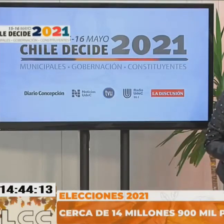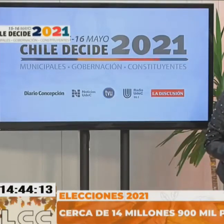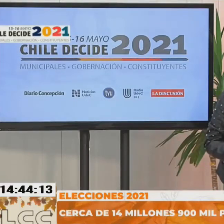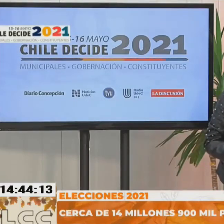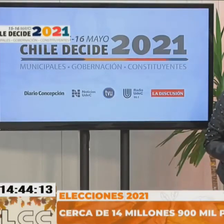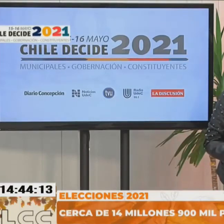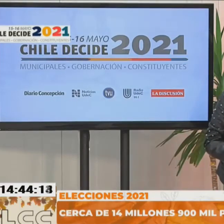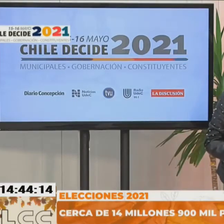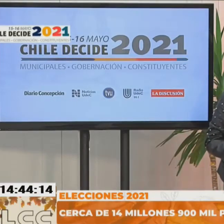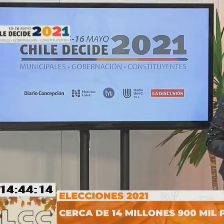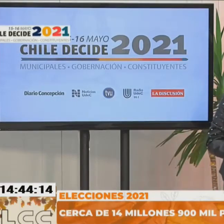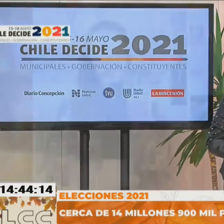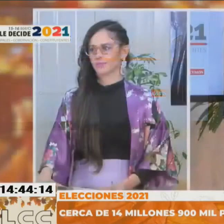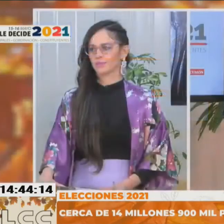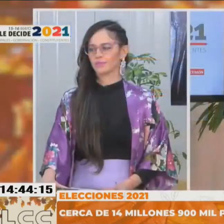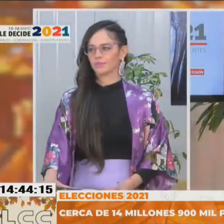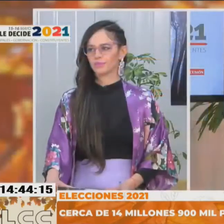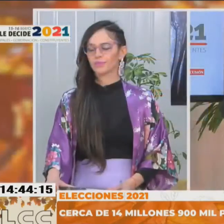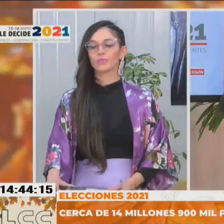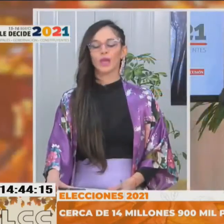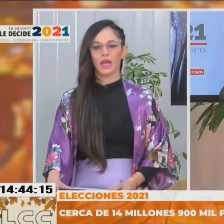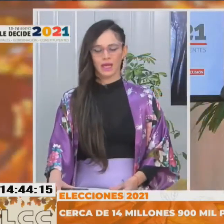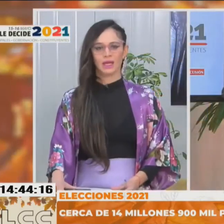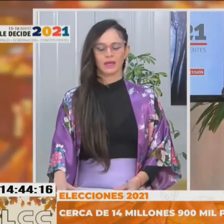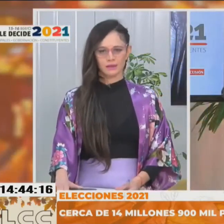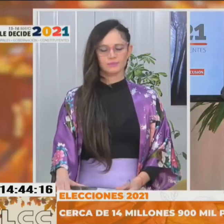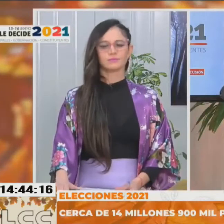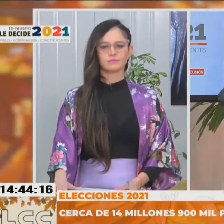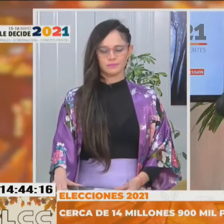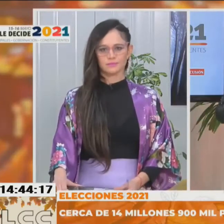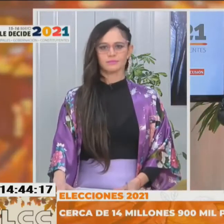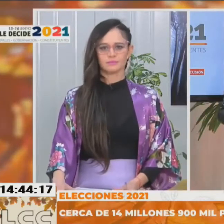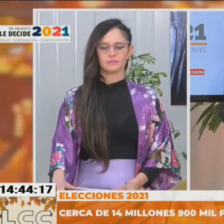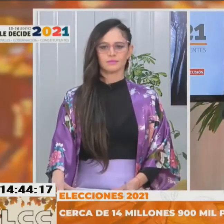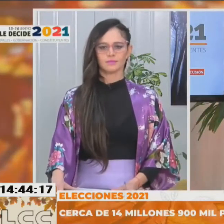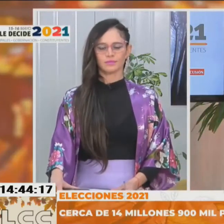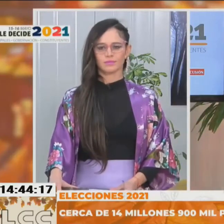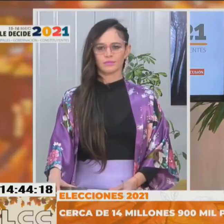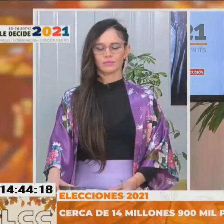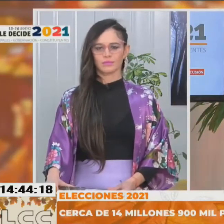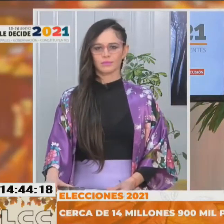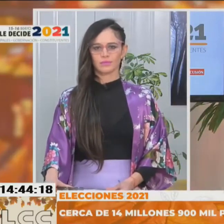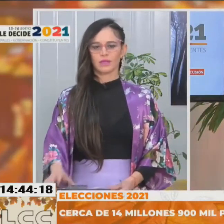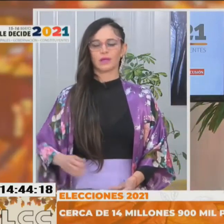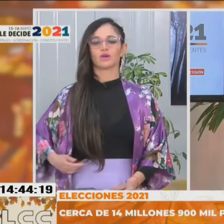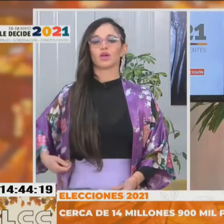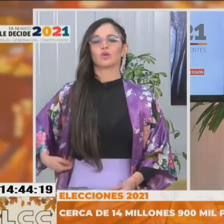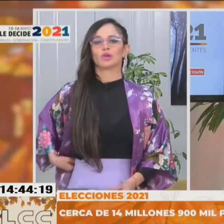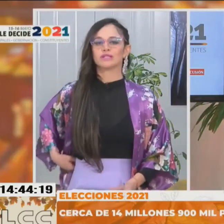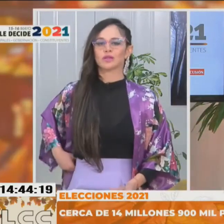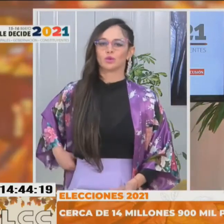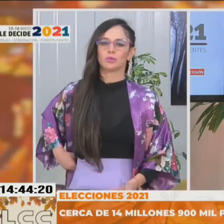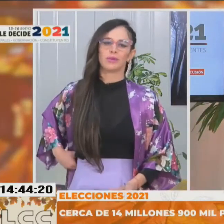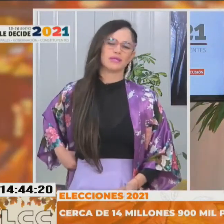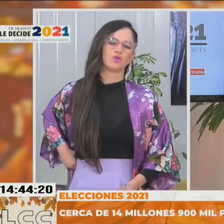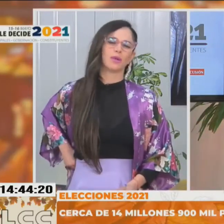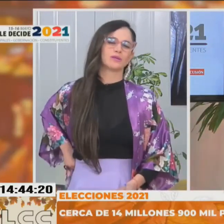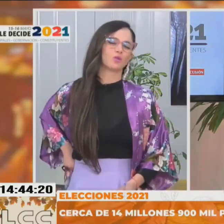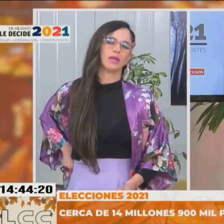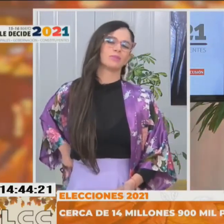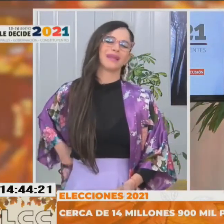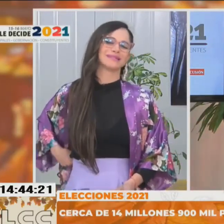derecho a voto. Así que sí. Si podemos ir viendo también las gráficas respecto a los claro, Connie, como dices tú, me parece